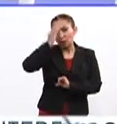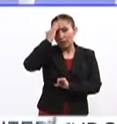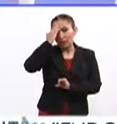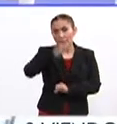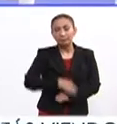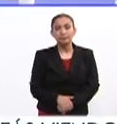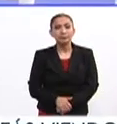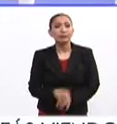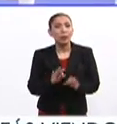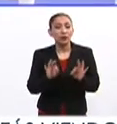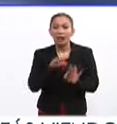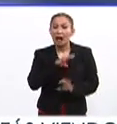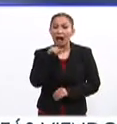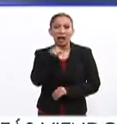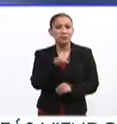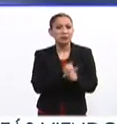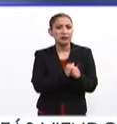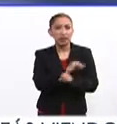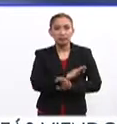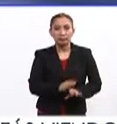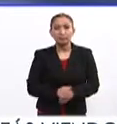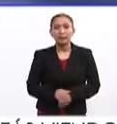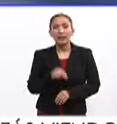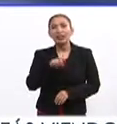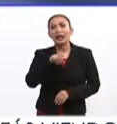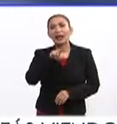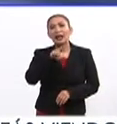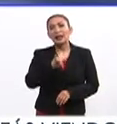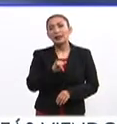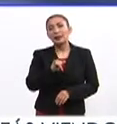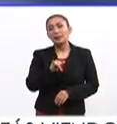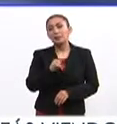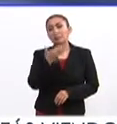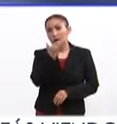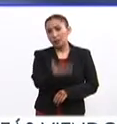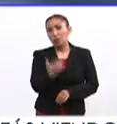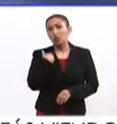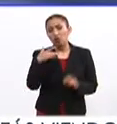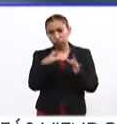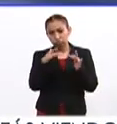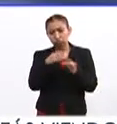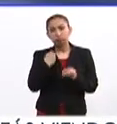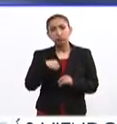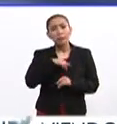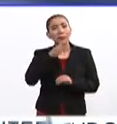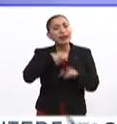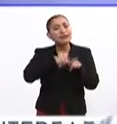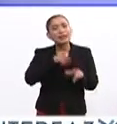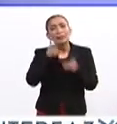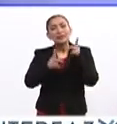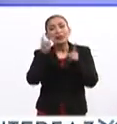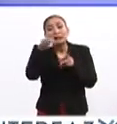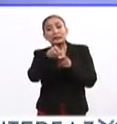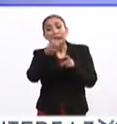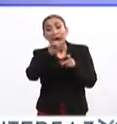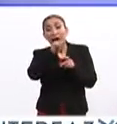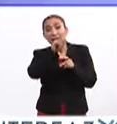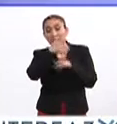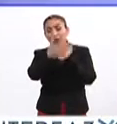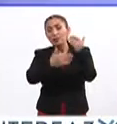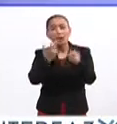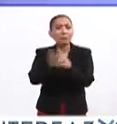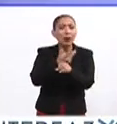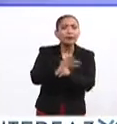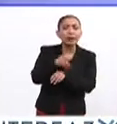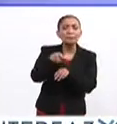autoridades. Lo importante es que ahí está este atlas, ¿no? Así es, Nelly, pues te pedimos que pues estés en contacto con nosotros para seguir platicando de este atlas y de los avances